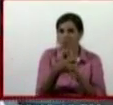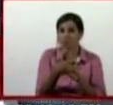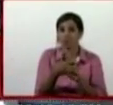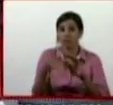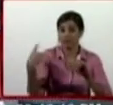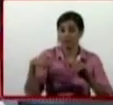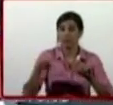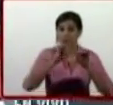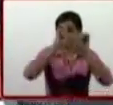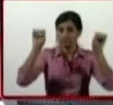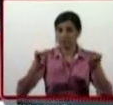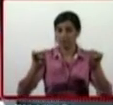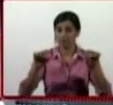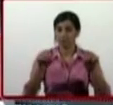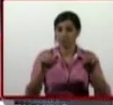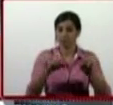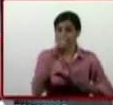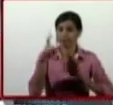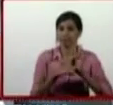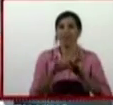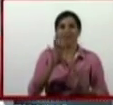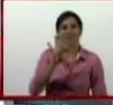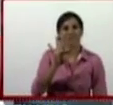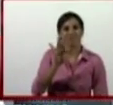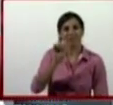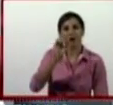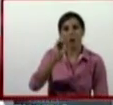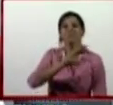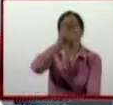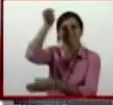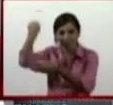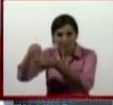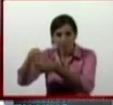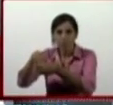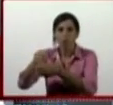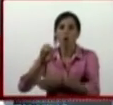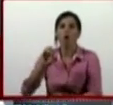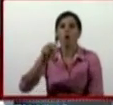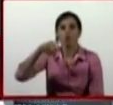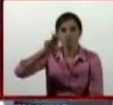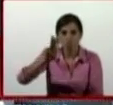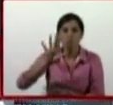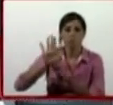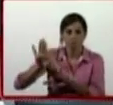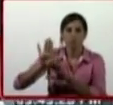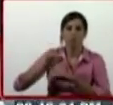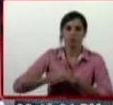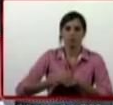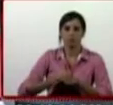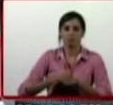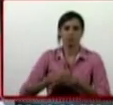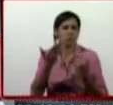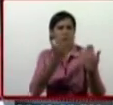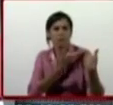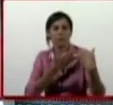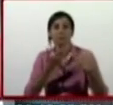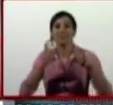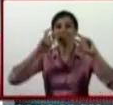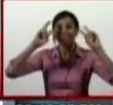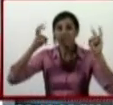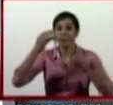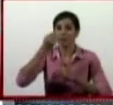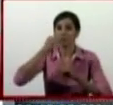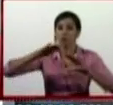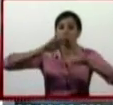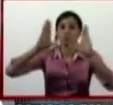sistema. La FAO forma parte del sistema de Naciones Unidas. Es la organización para cuidar el tema alimentario del